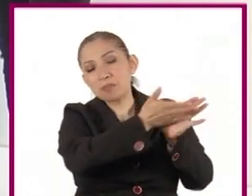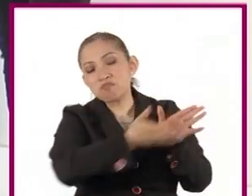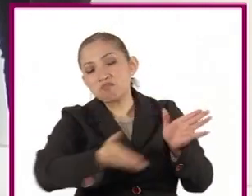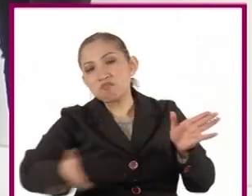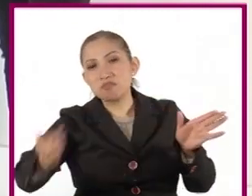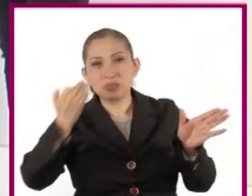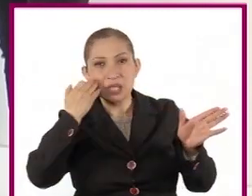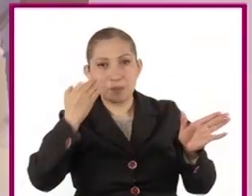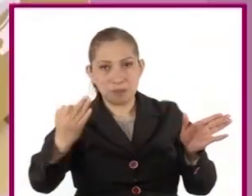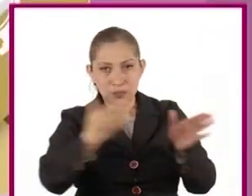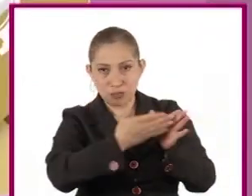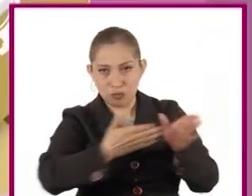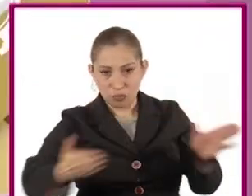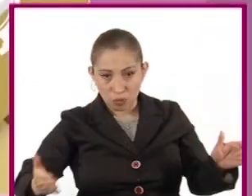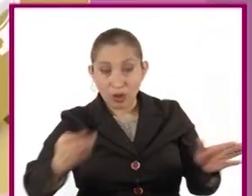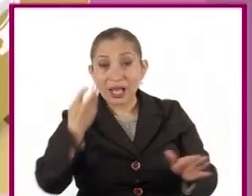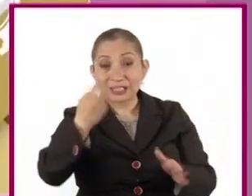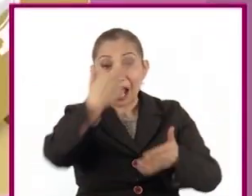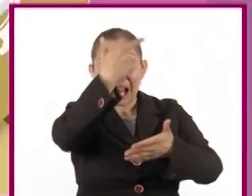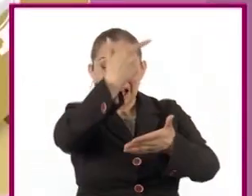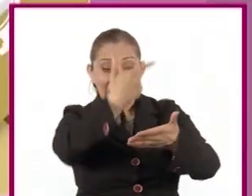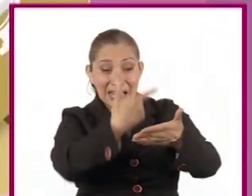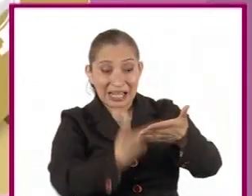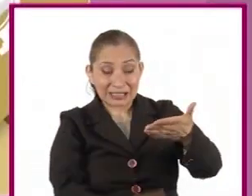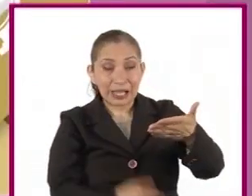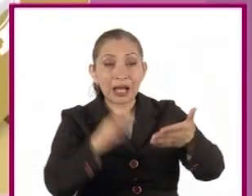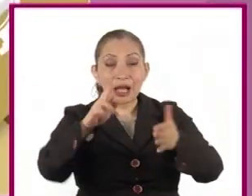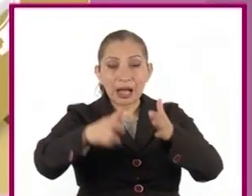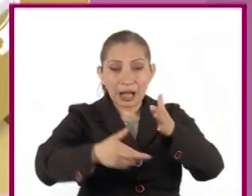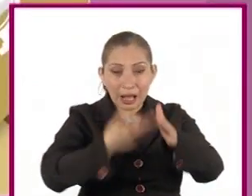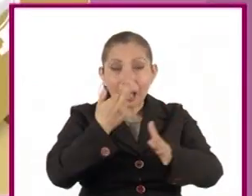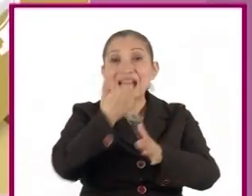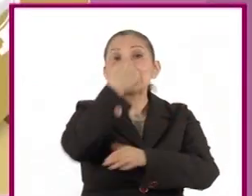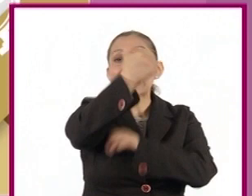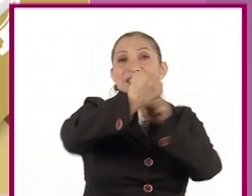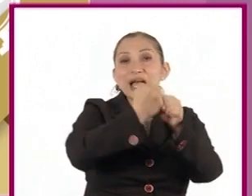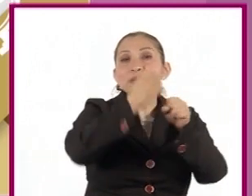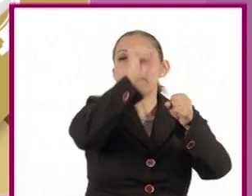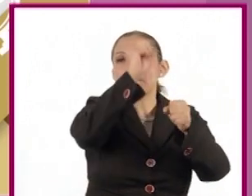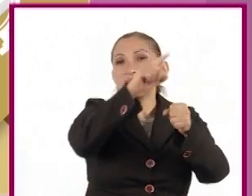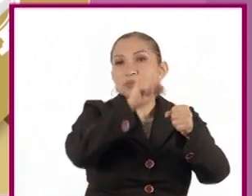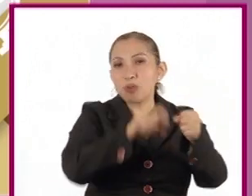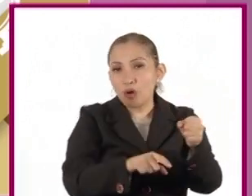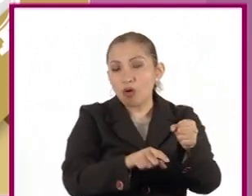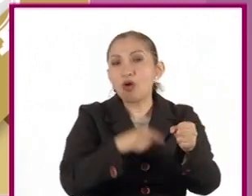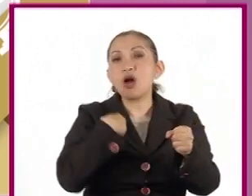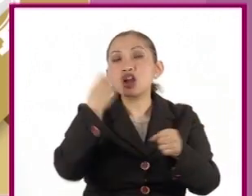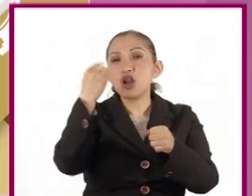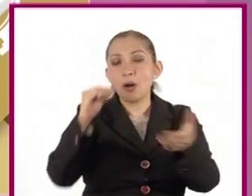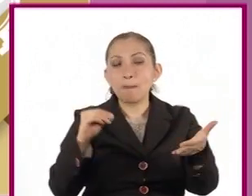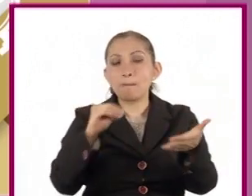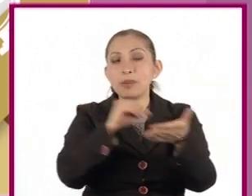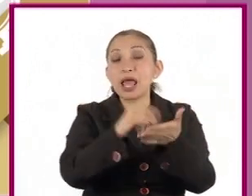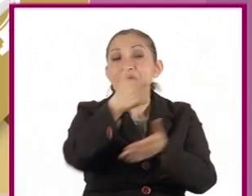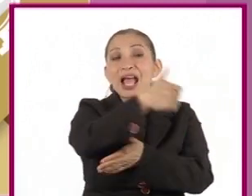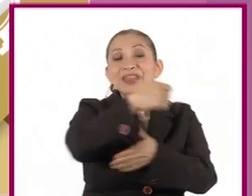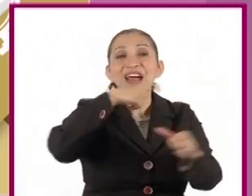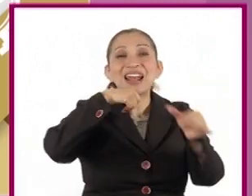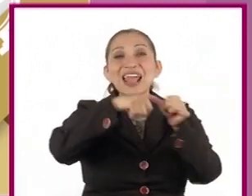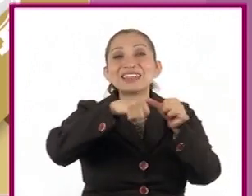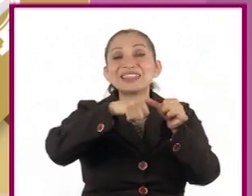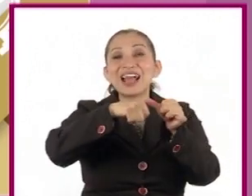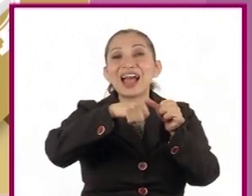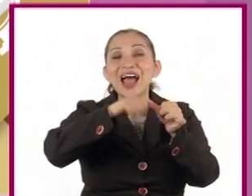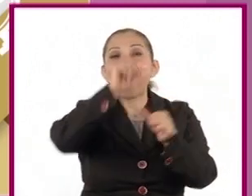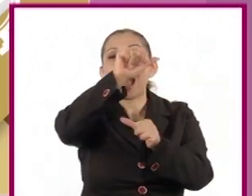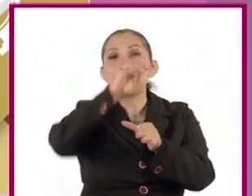de la temporada. Estas listas se repiten cada 6 años. Incluyen un nombre por cada letra del